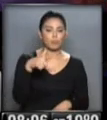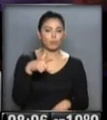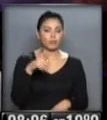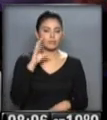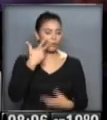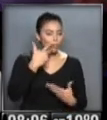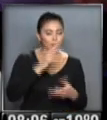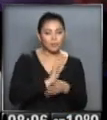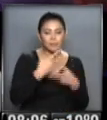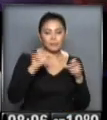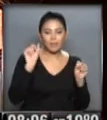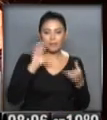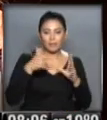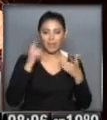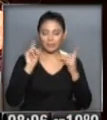muy divertida,